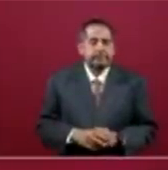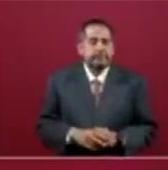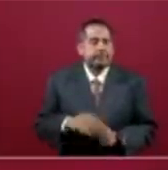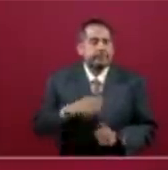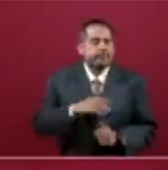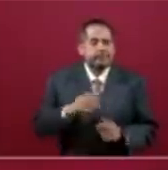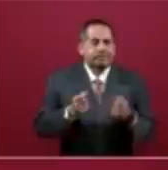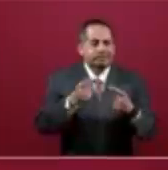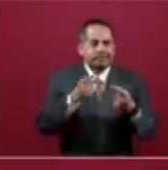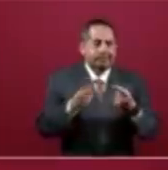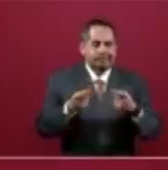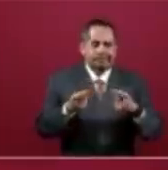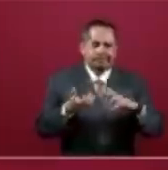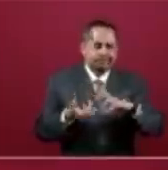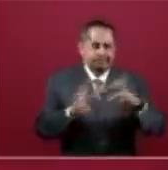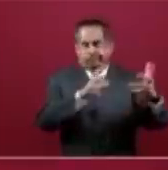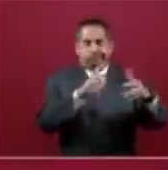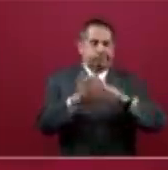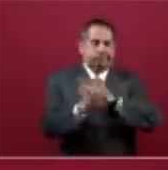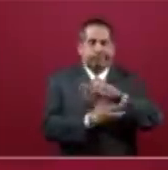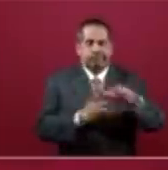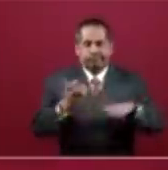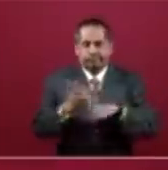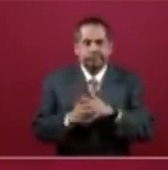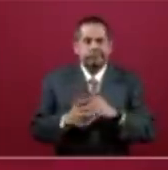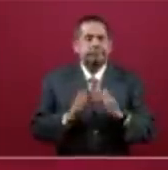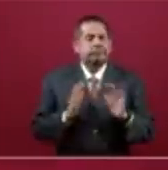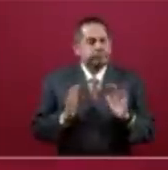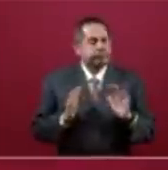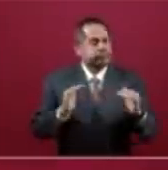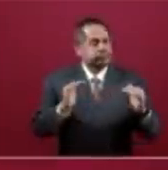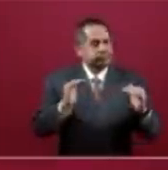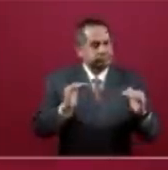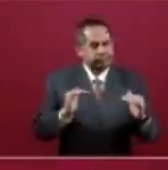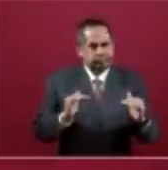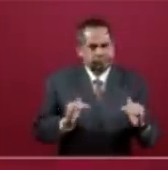cierto descontrol. Ya